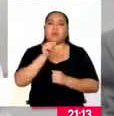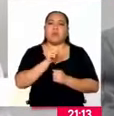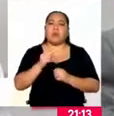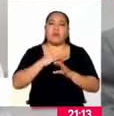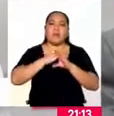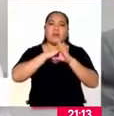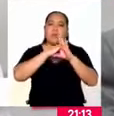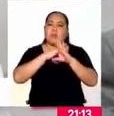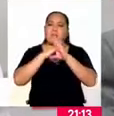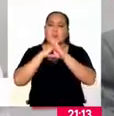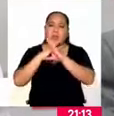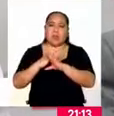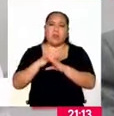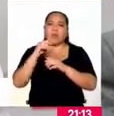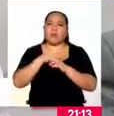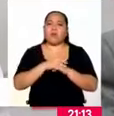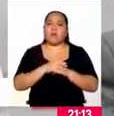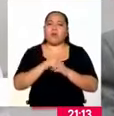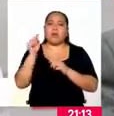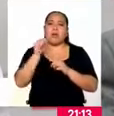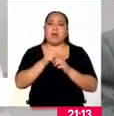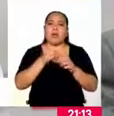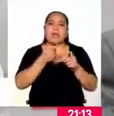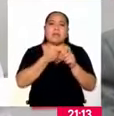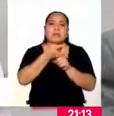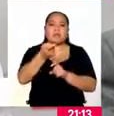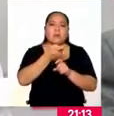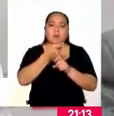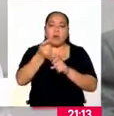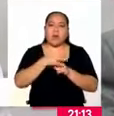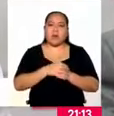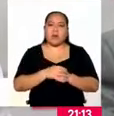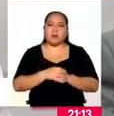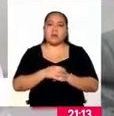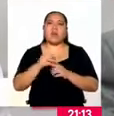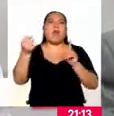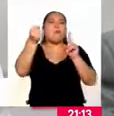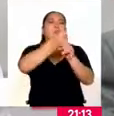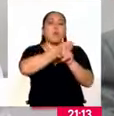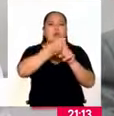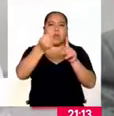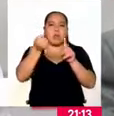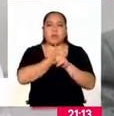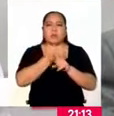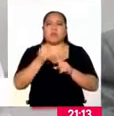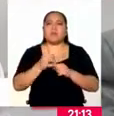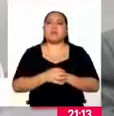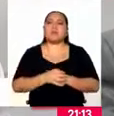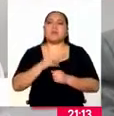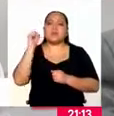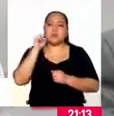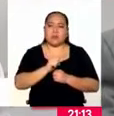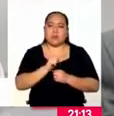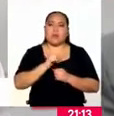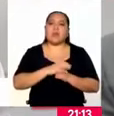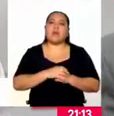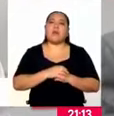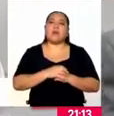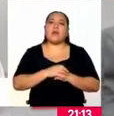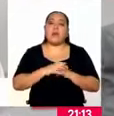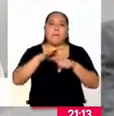todo momento el costo social. Sobre la violencia, existe una acción